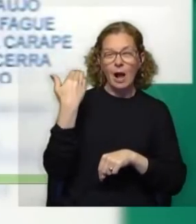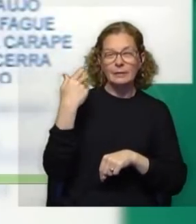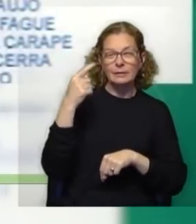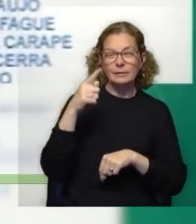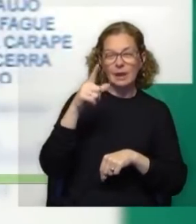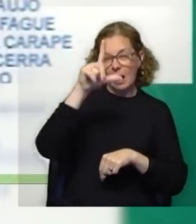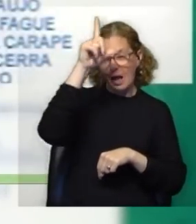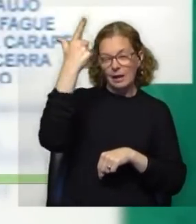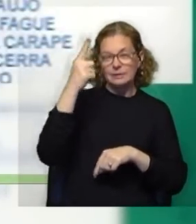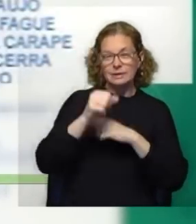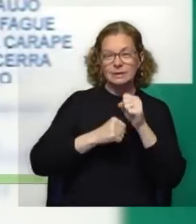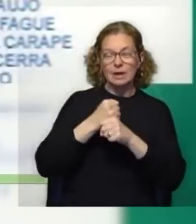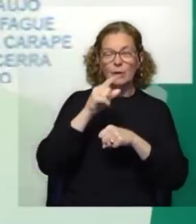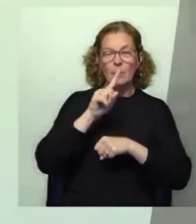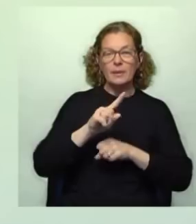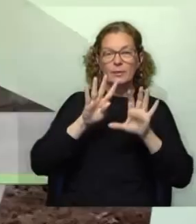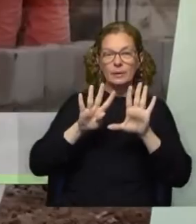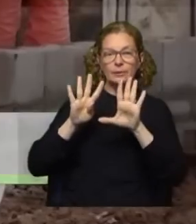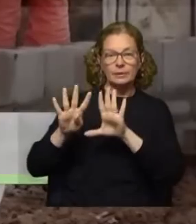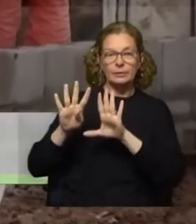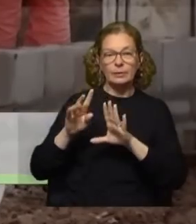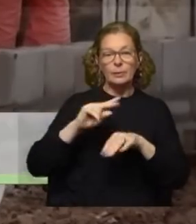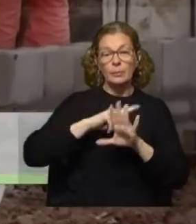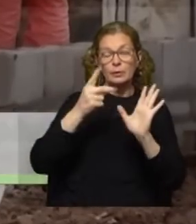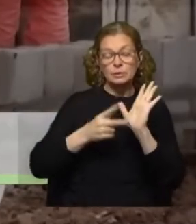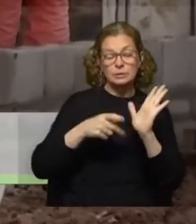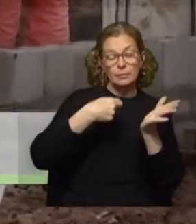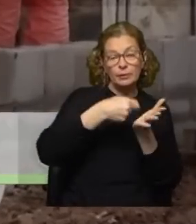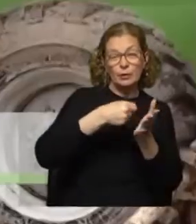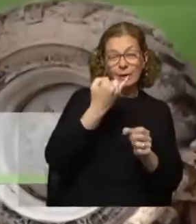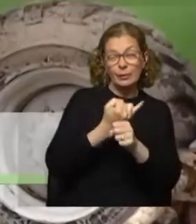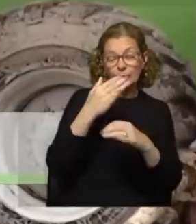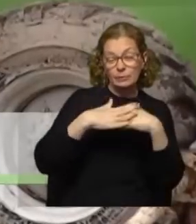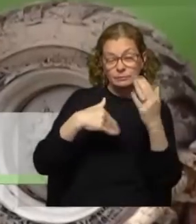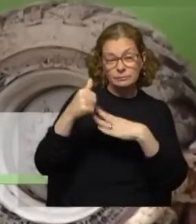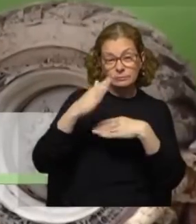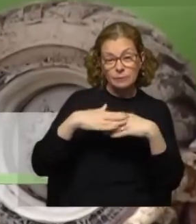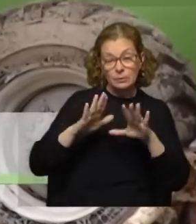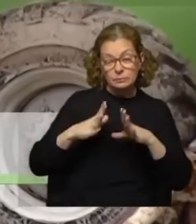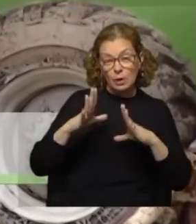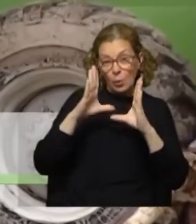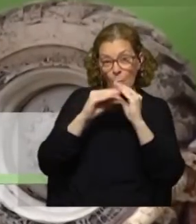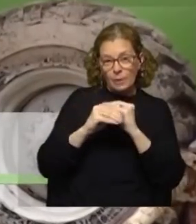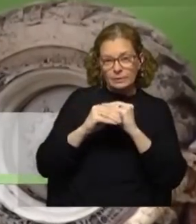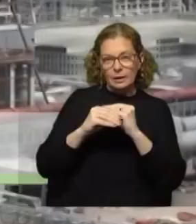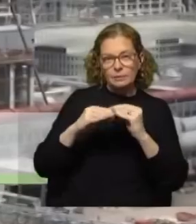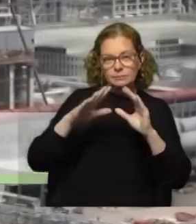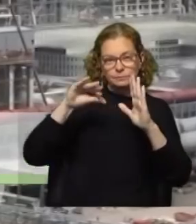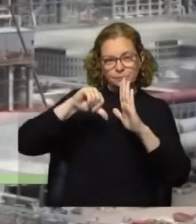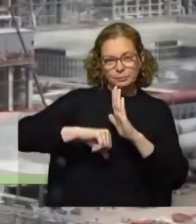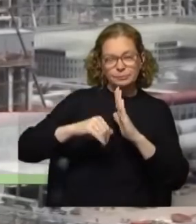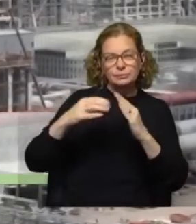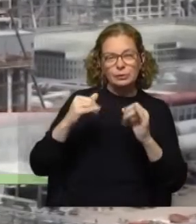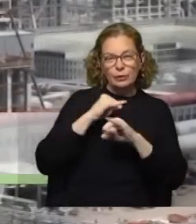de la calle Herrera en 1999 proyectos de inversión en la industria de la construcción amortiguarán el impacto en la caída del sector